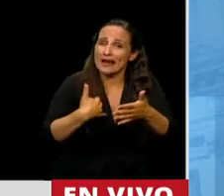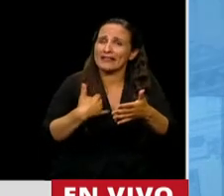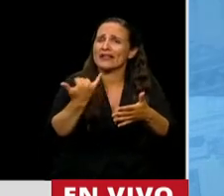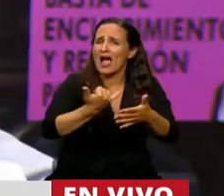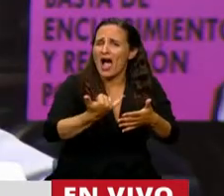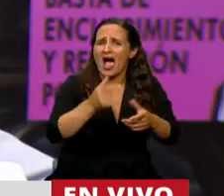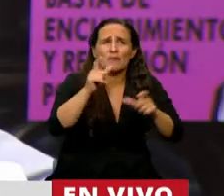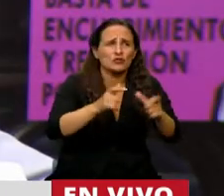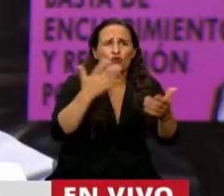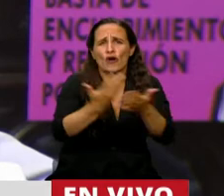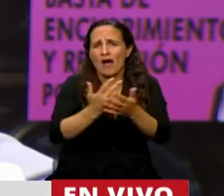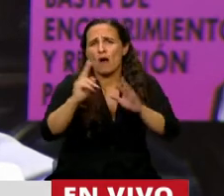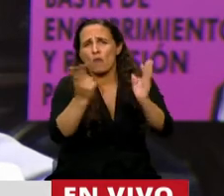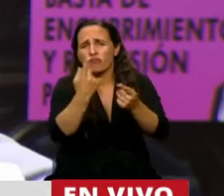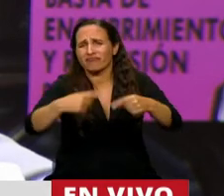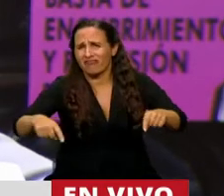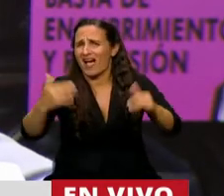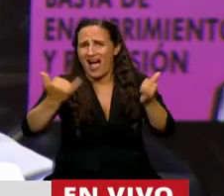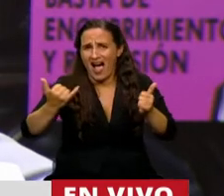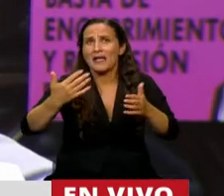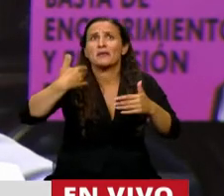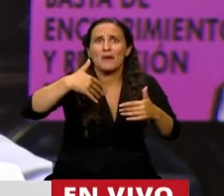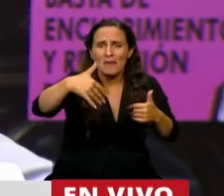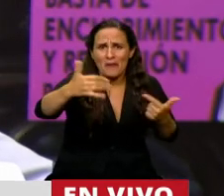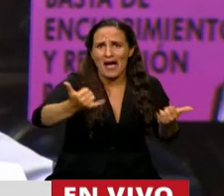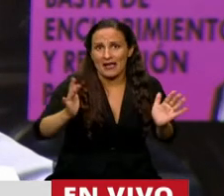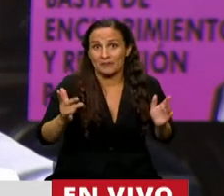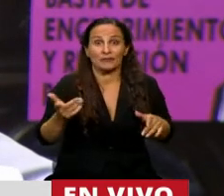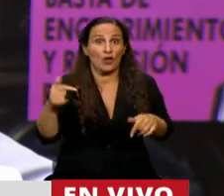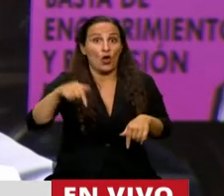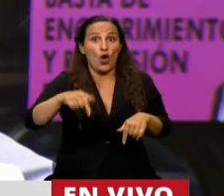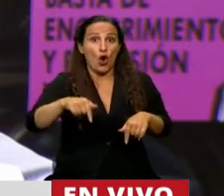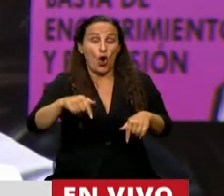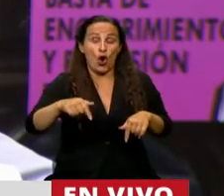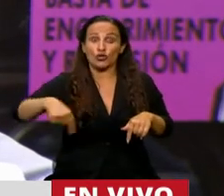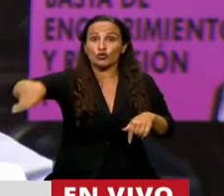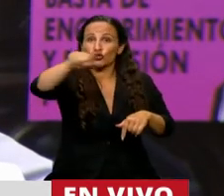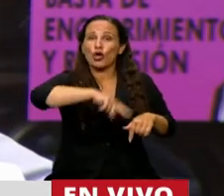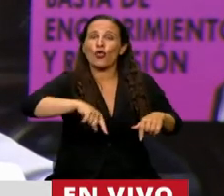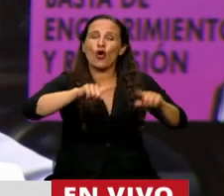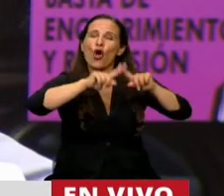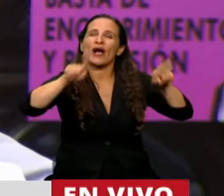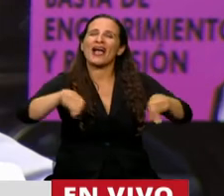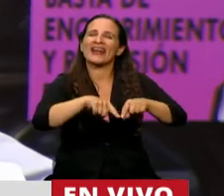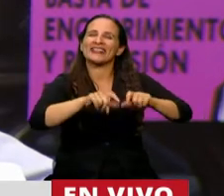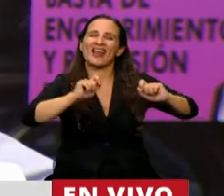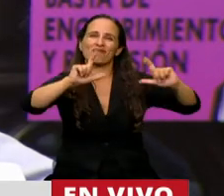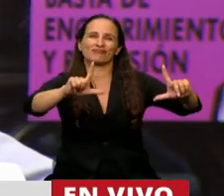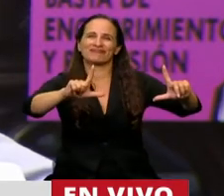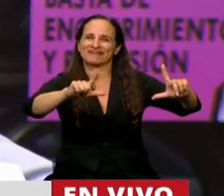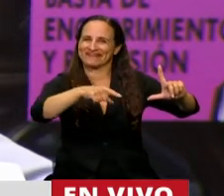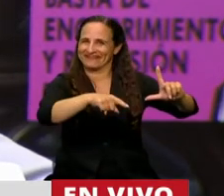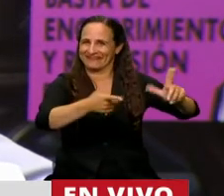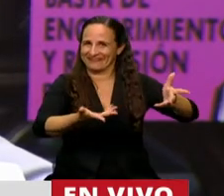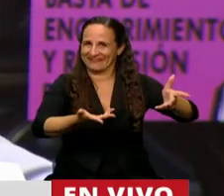ha habido, hay y lamentablemente habrá muchas. De hecho, hoy tenemos un cartelito de una víctima de la